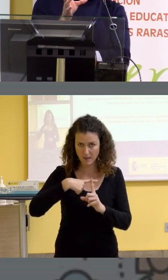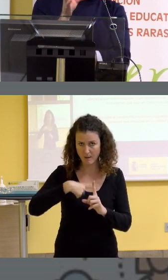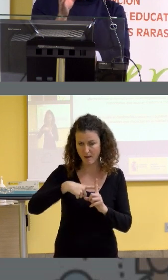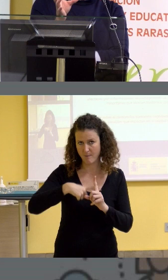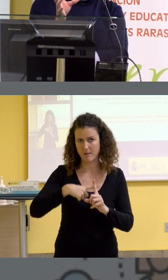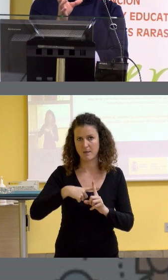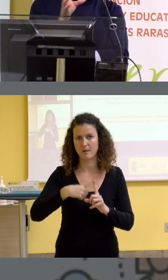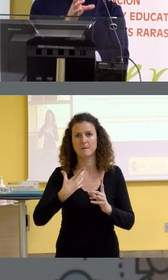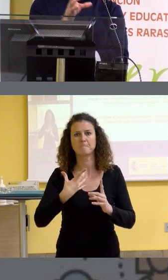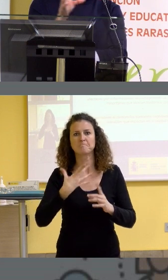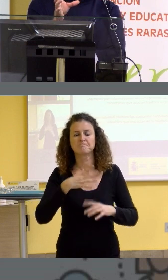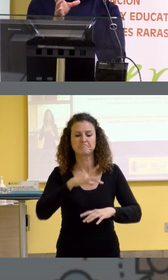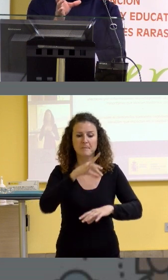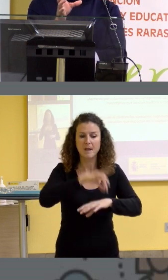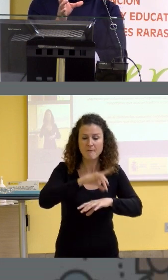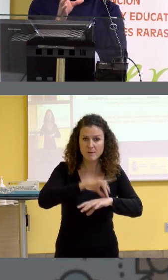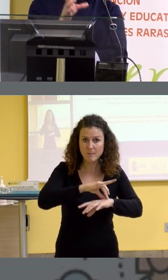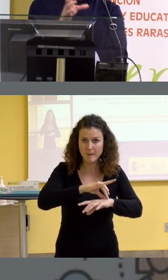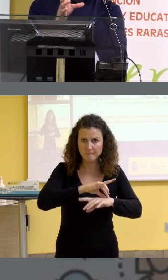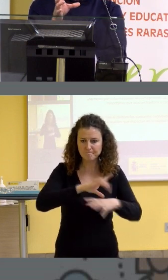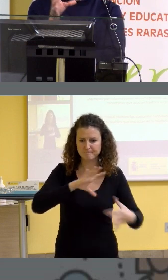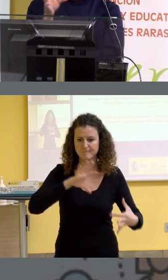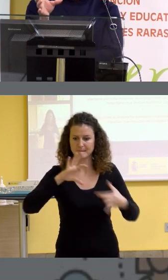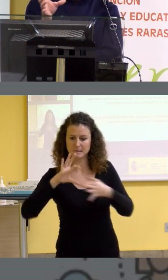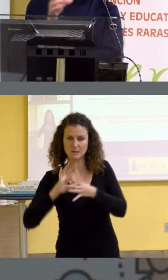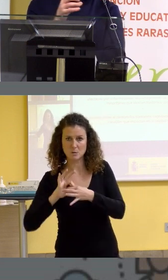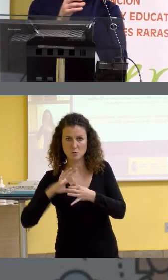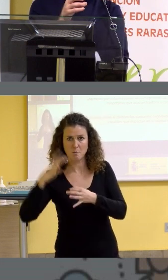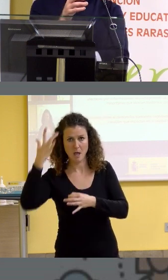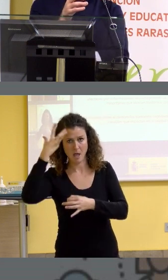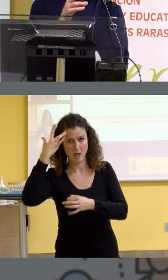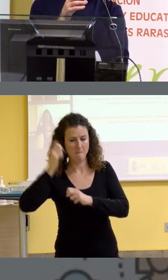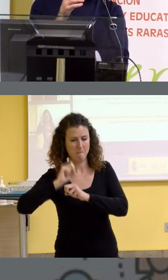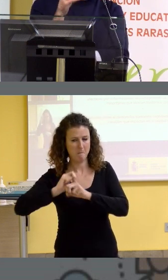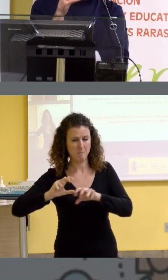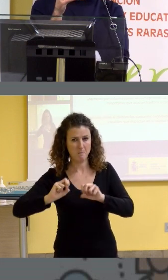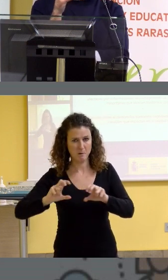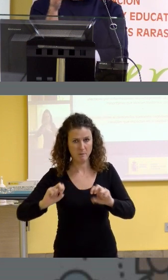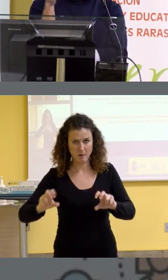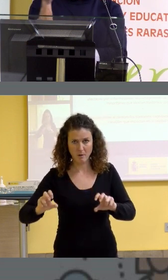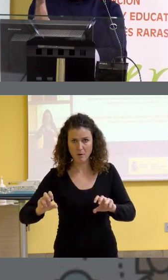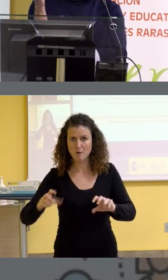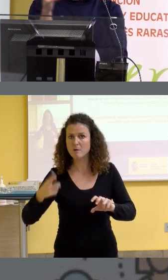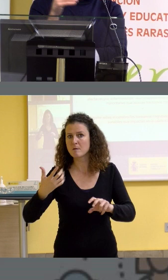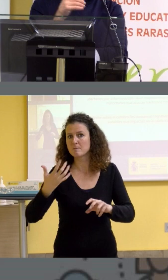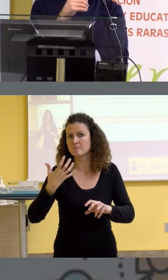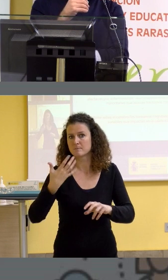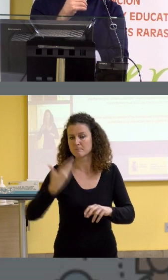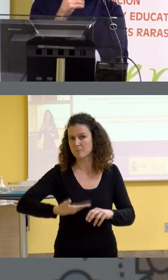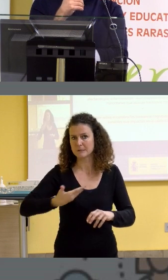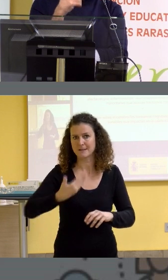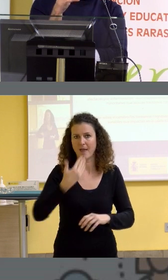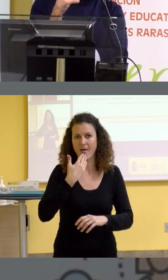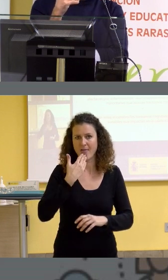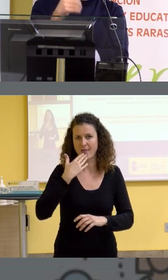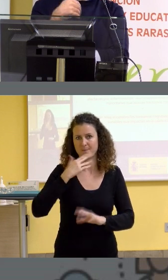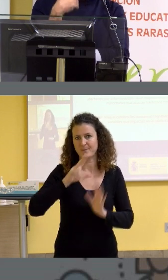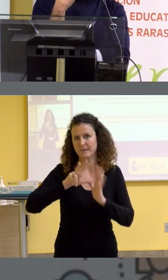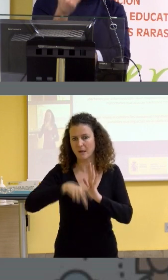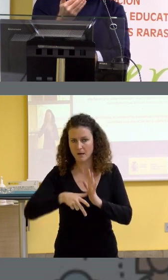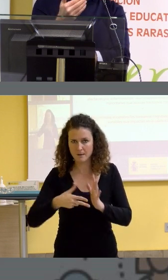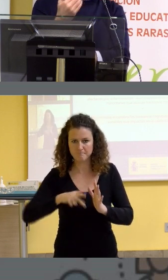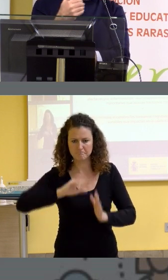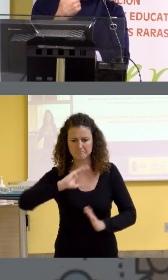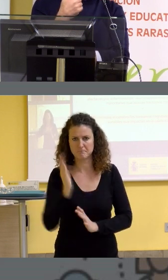enfermedad asocia trastorno cognitivo, más aún si es progresivo, sobre todo a edades más tardías, el impacto que ello